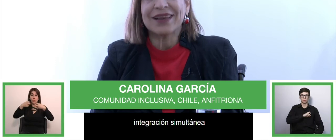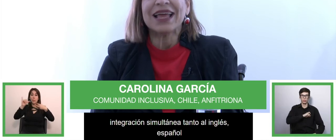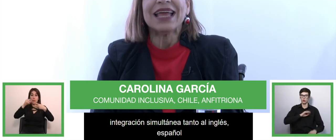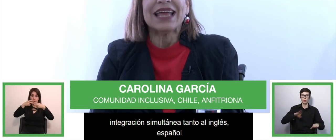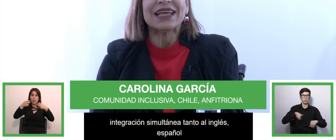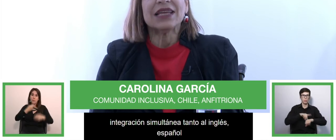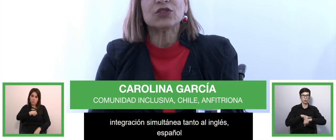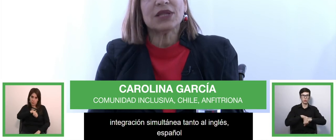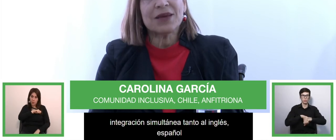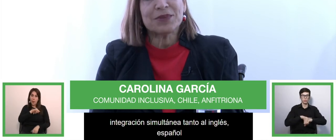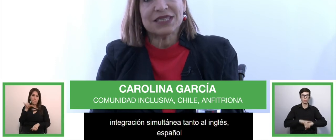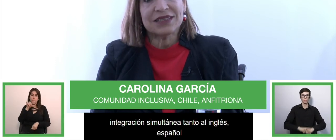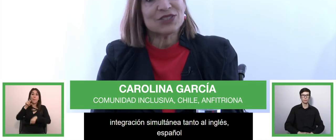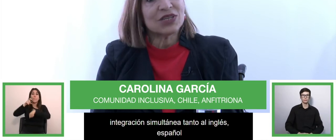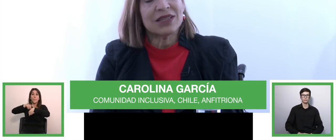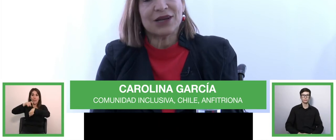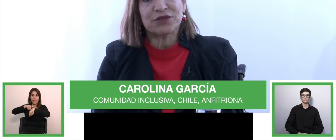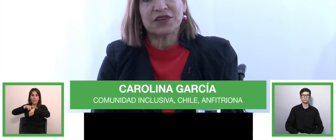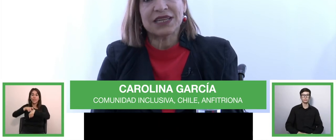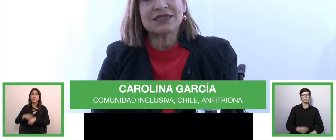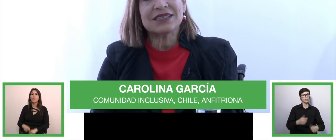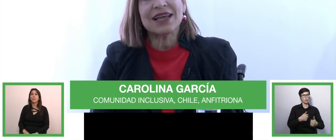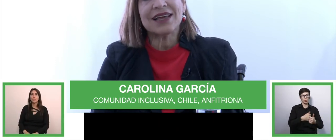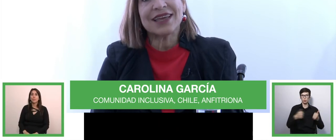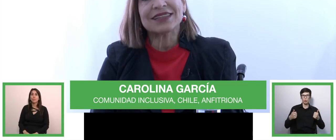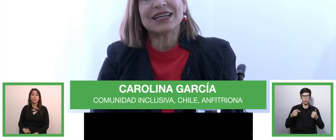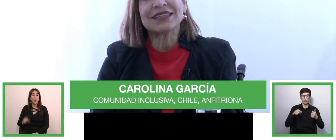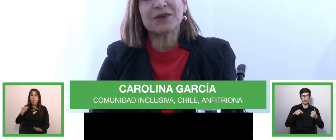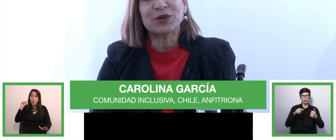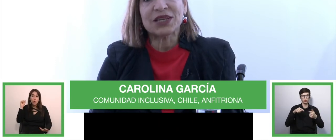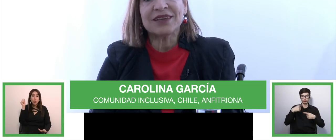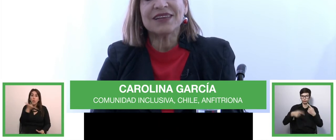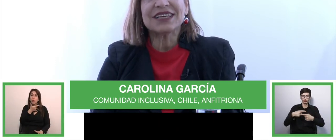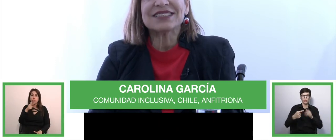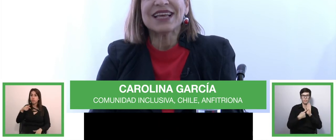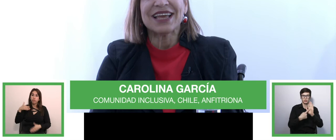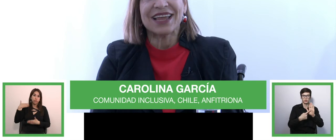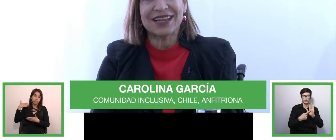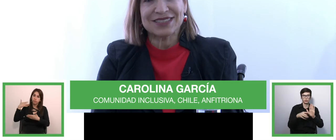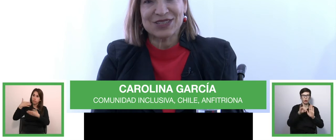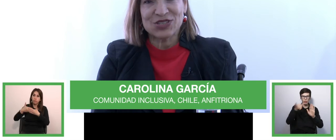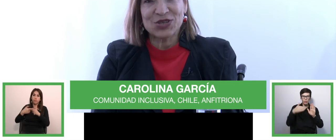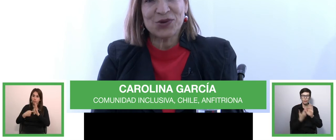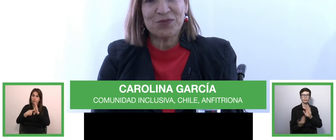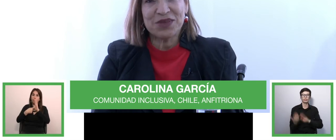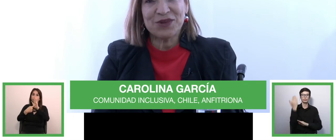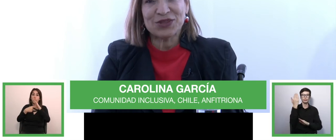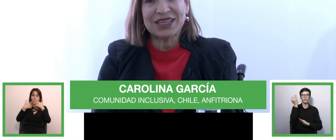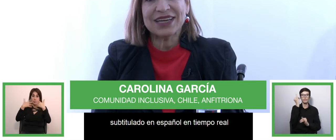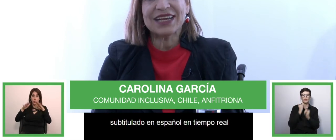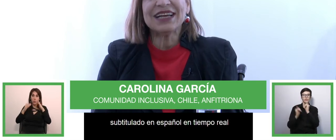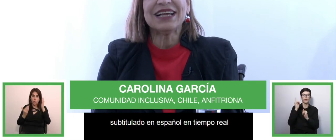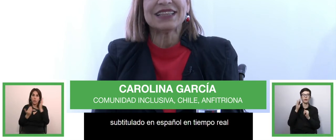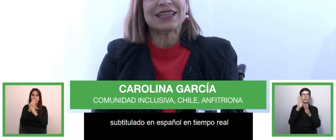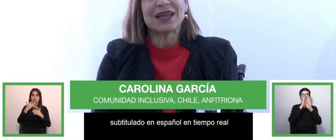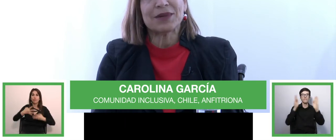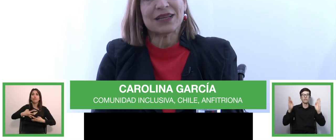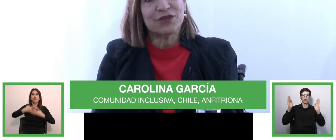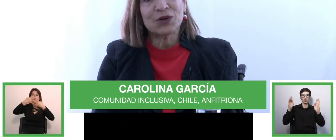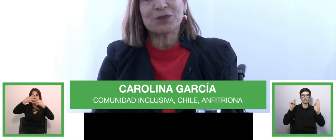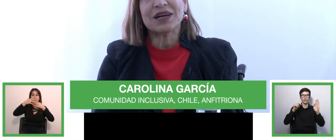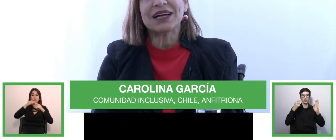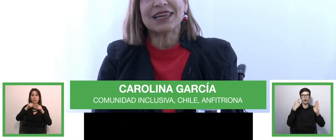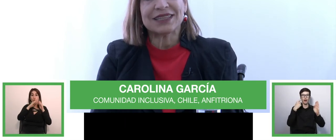real. Y todas las presentaciones de la conferencia están disponibles en la sección biblioteca de